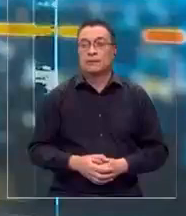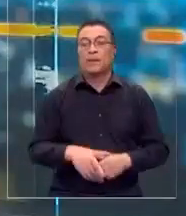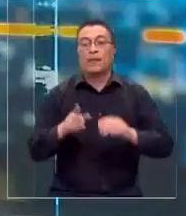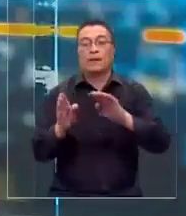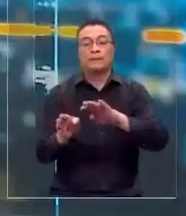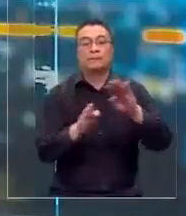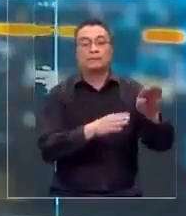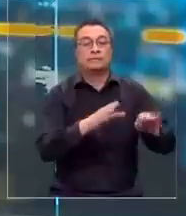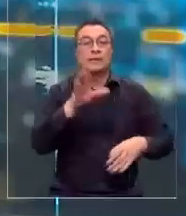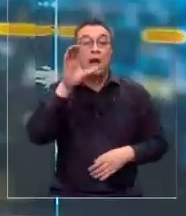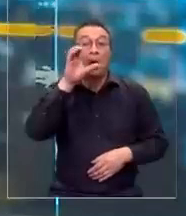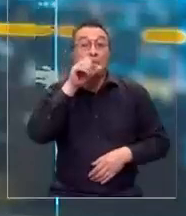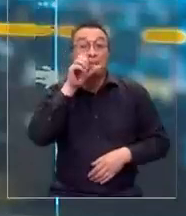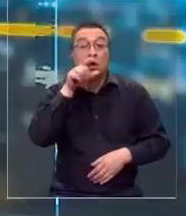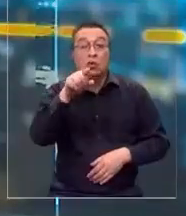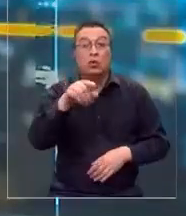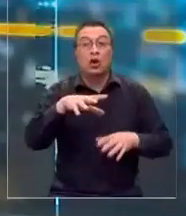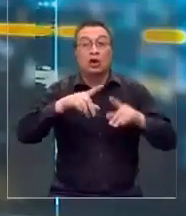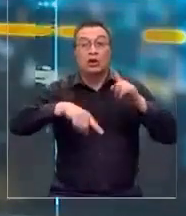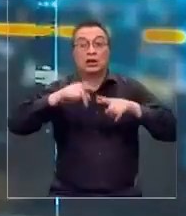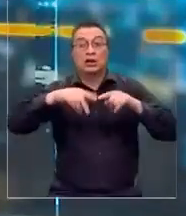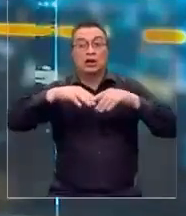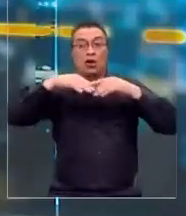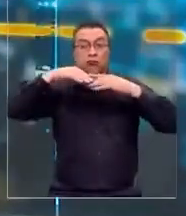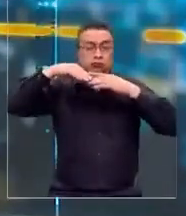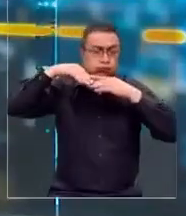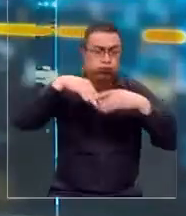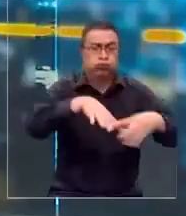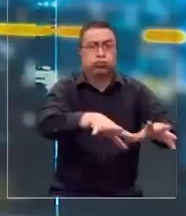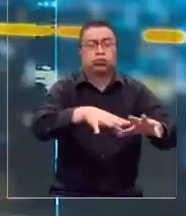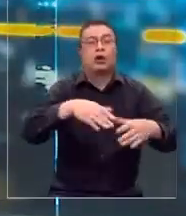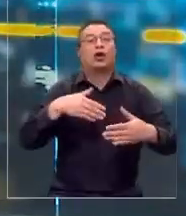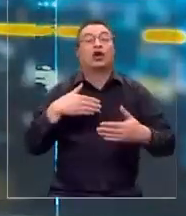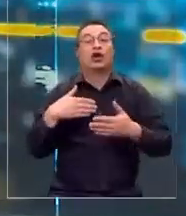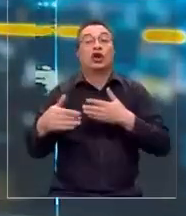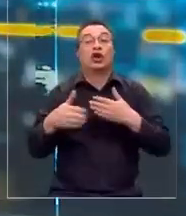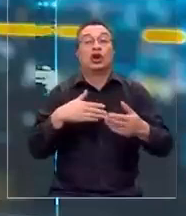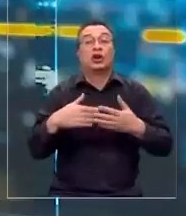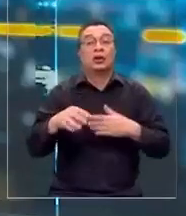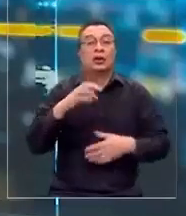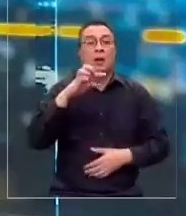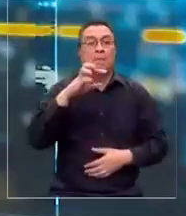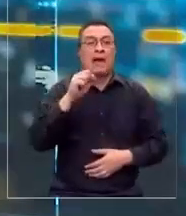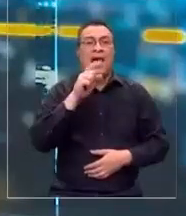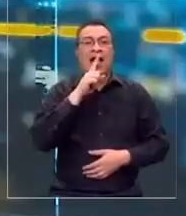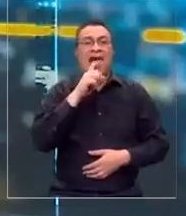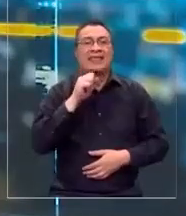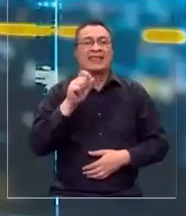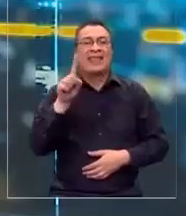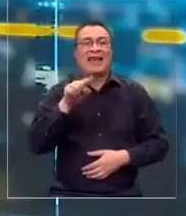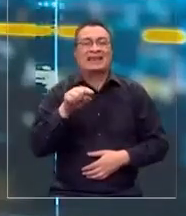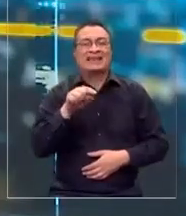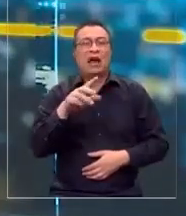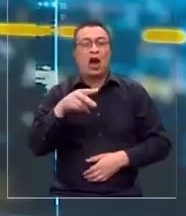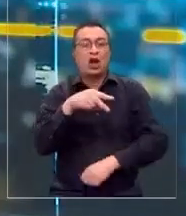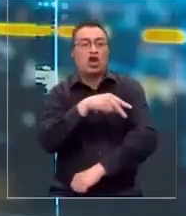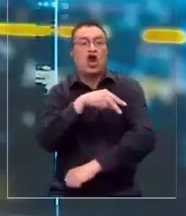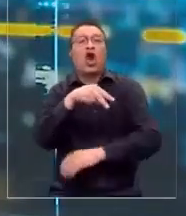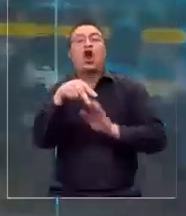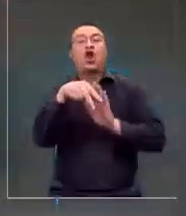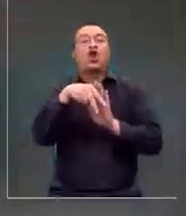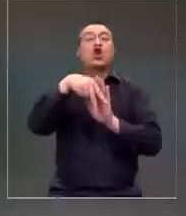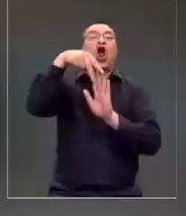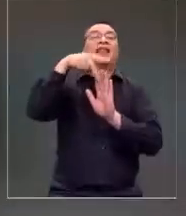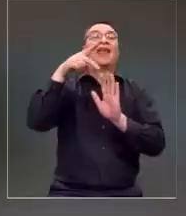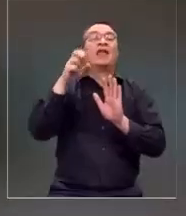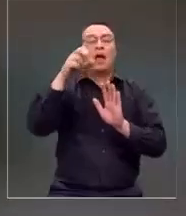Vamos ahora a Perú, donde un gran deslizamiento de tierra registrado en la provincia de Pataz, en el norte de ese país, dejó hasta el momento